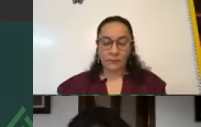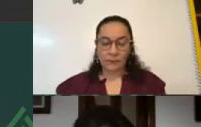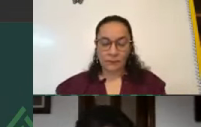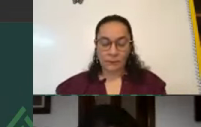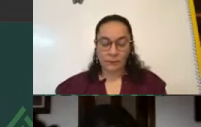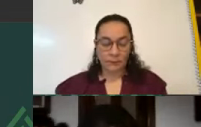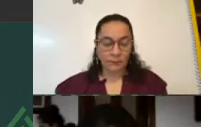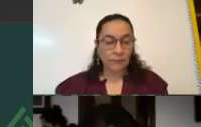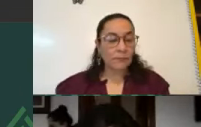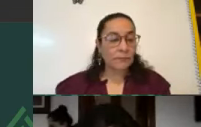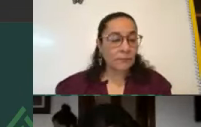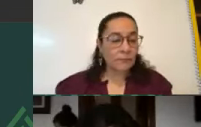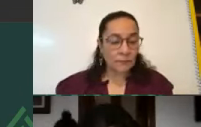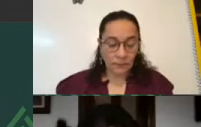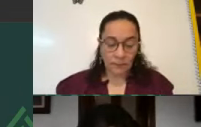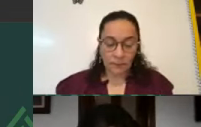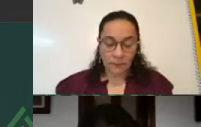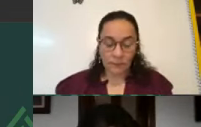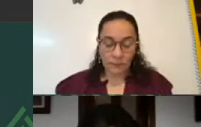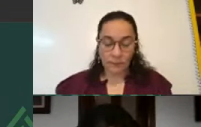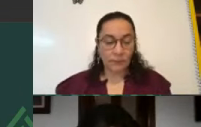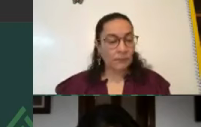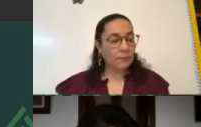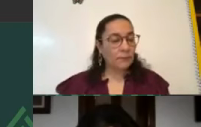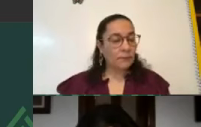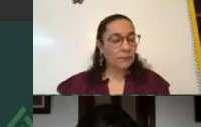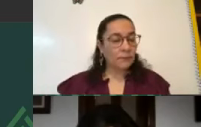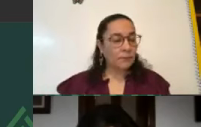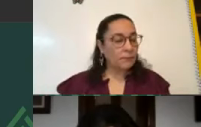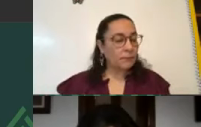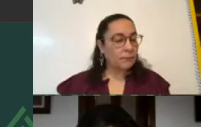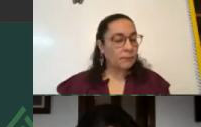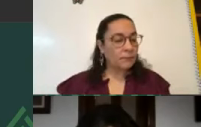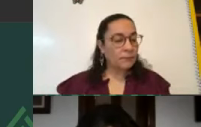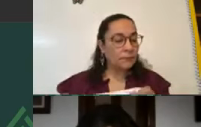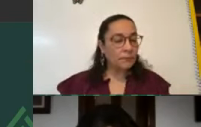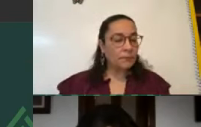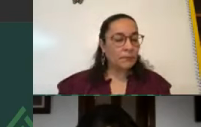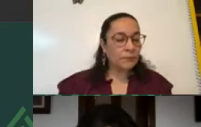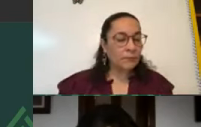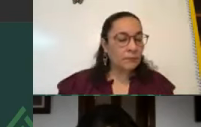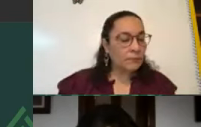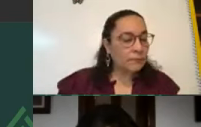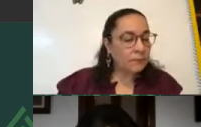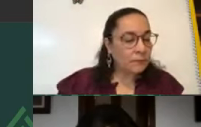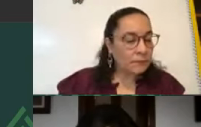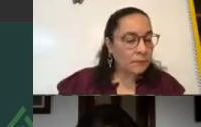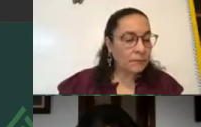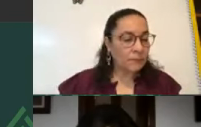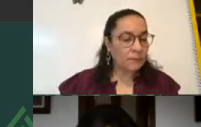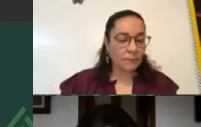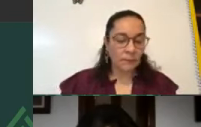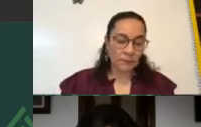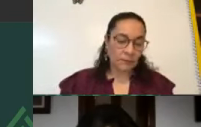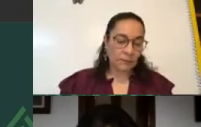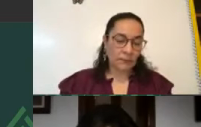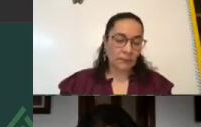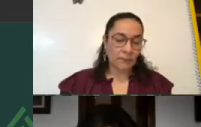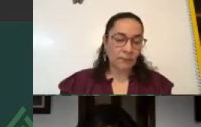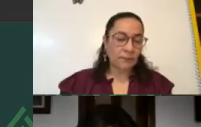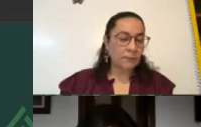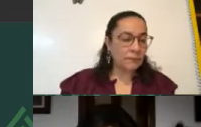del contribuyente, merece mención especial la propuesta de continuar con el otorgamiento de beneficios fiscales a los